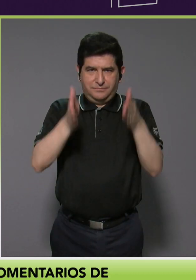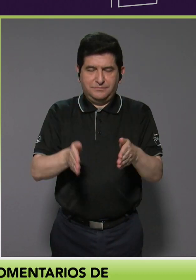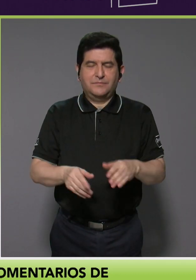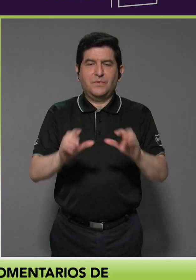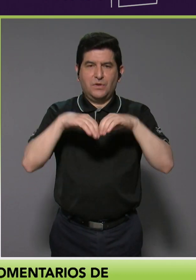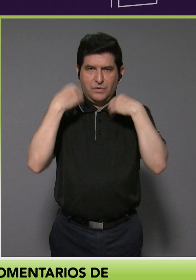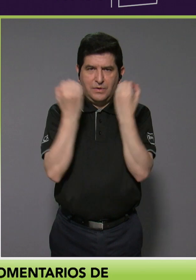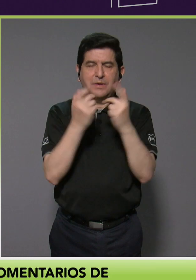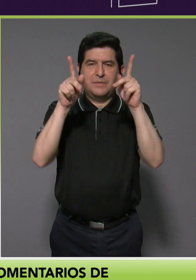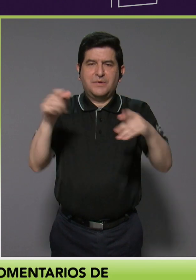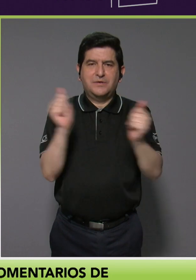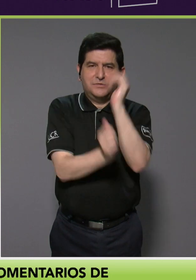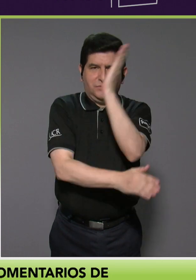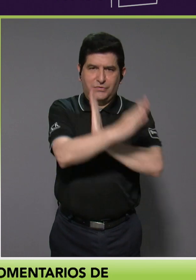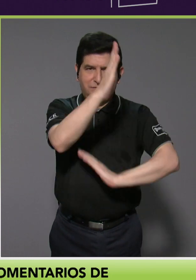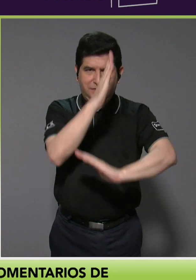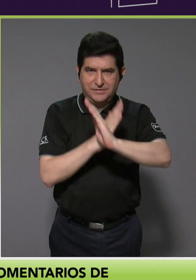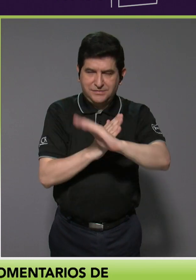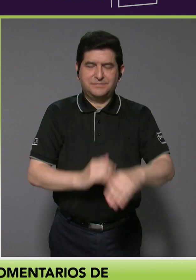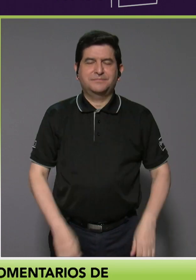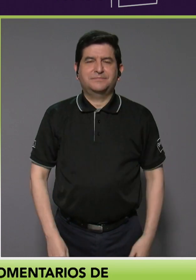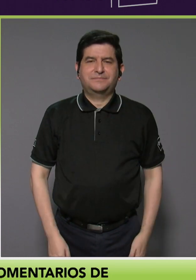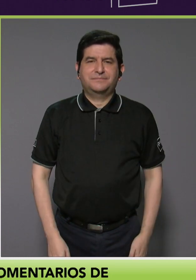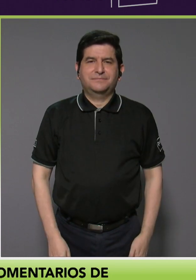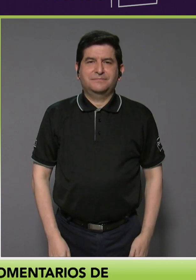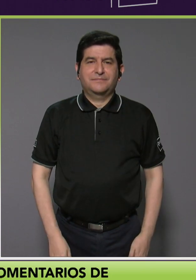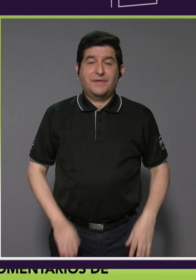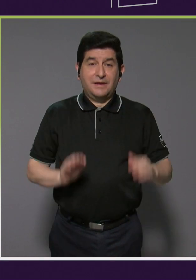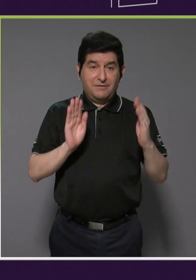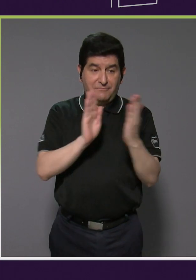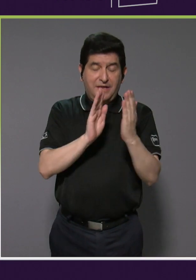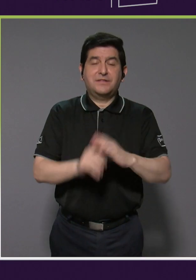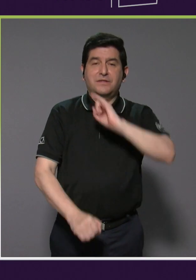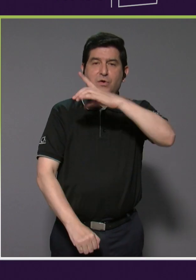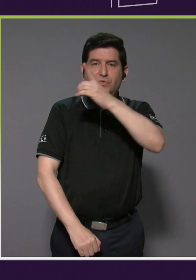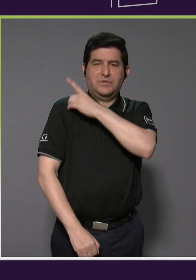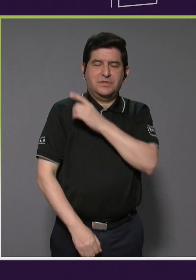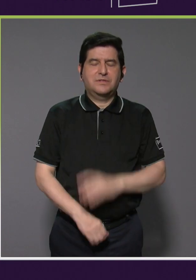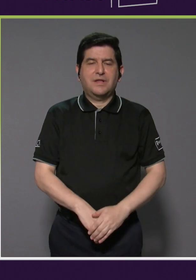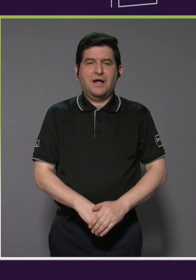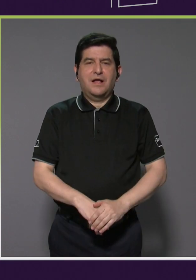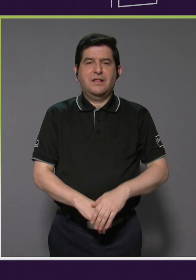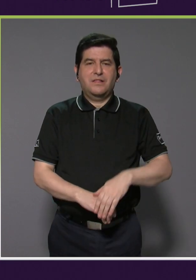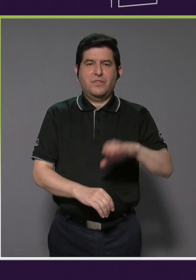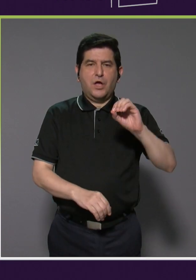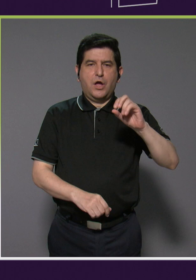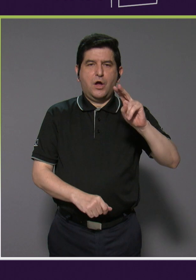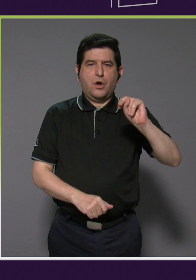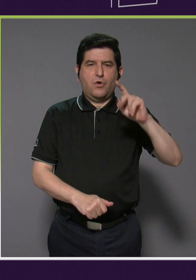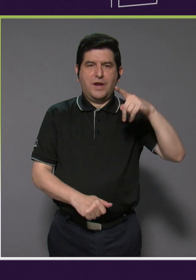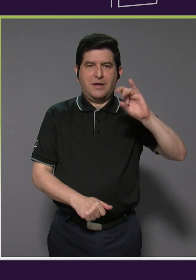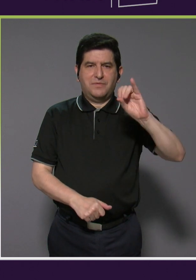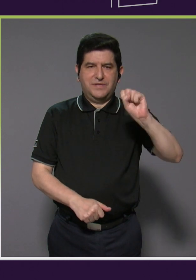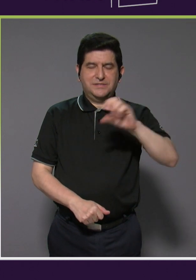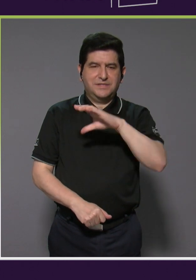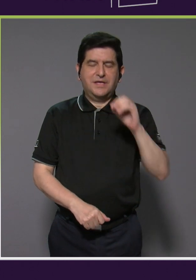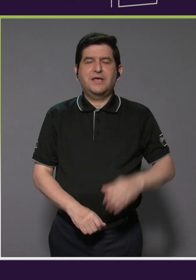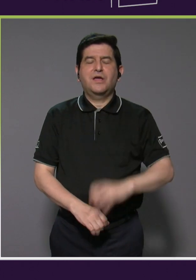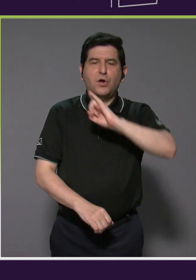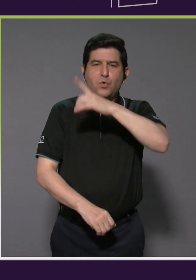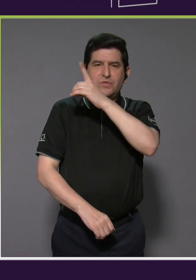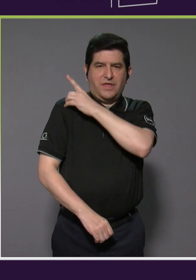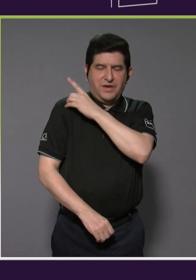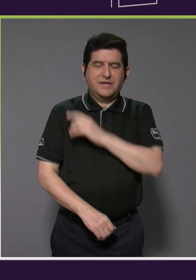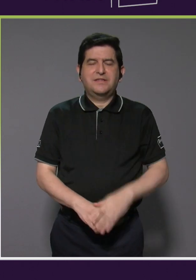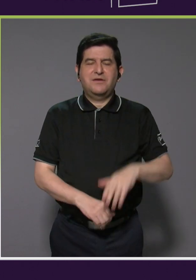de las organizaciones de personas con discapacidad ante la Junta Directiva de CONAPDIS, y también la directora ejecutiva ahí de